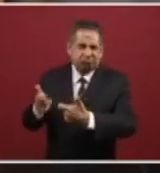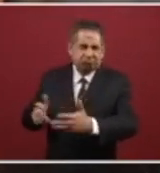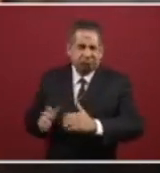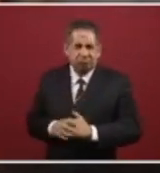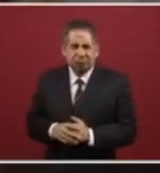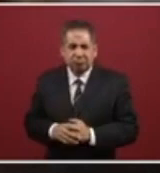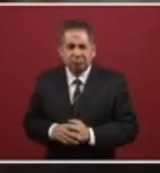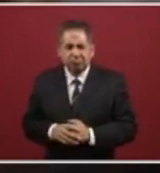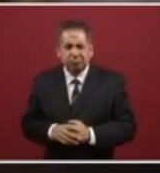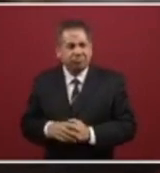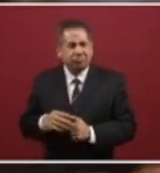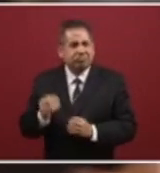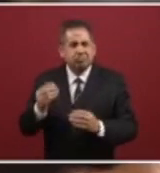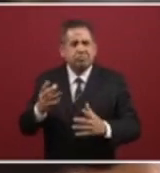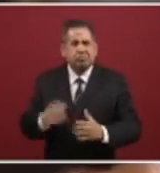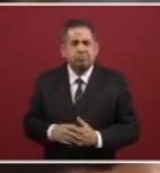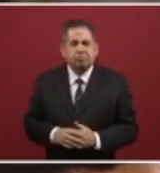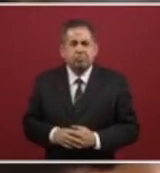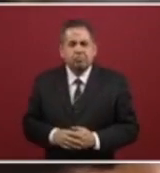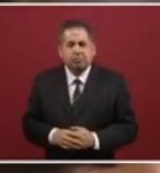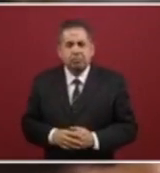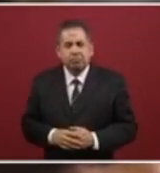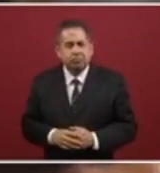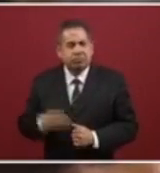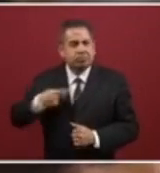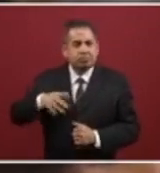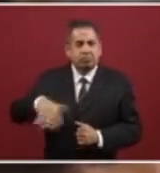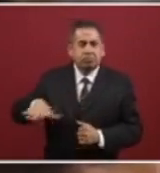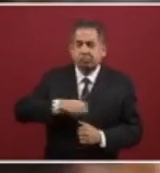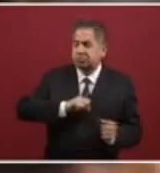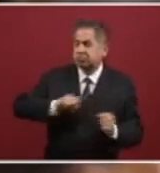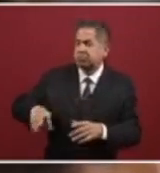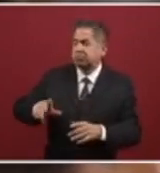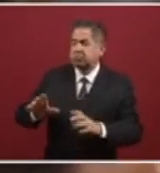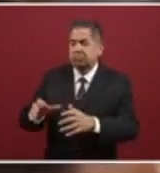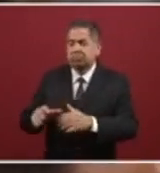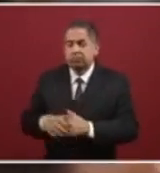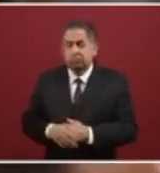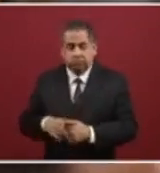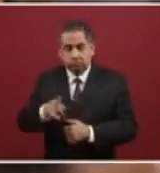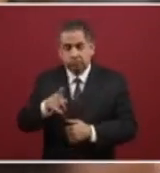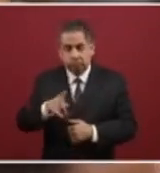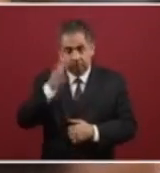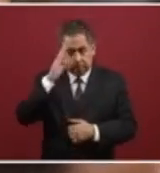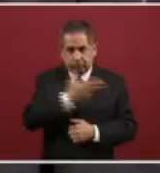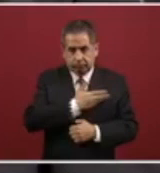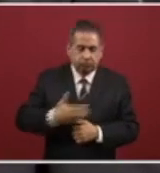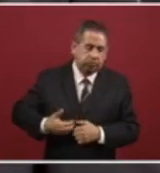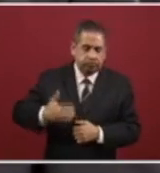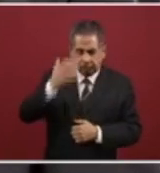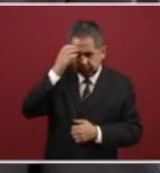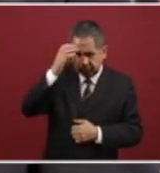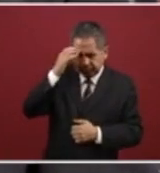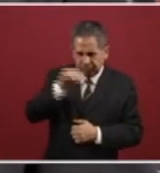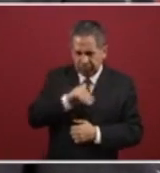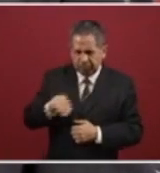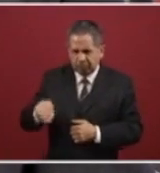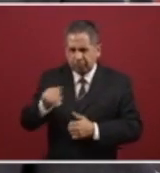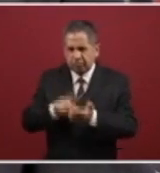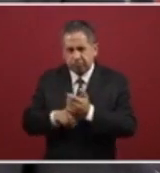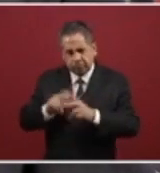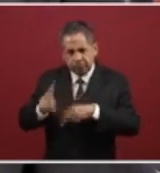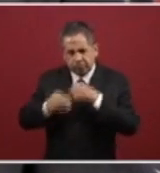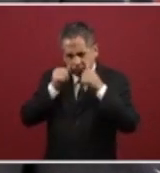Hay cientos de poblaciones completamente abandonadas. El señor presidente conoce porque ha viajado y ha estado muy